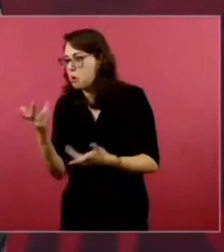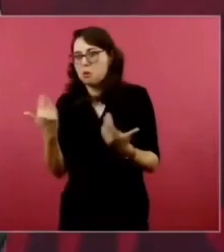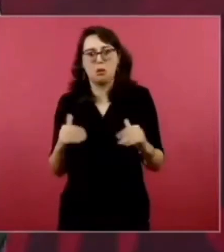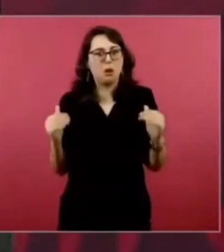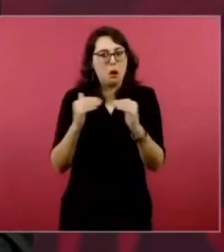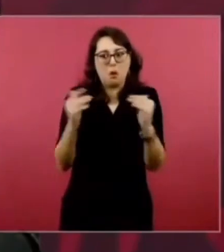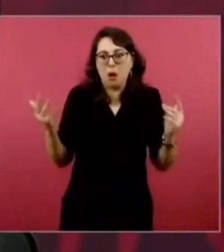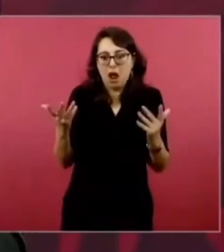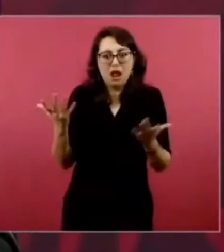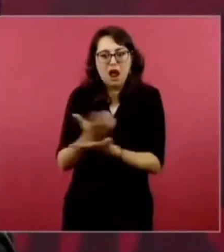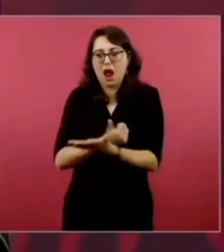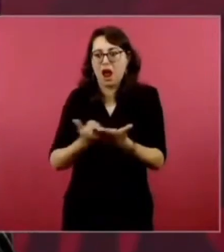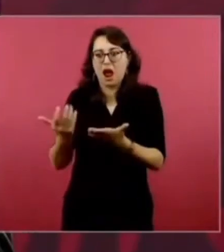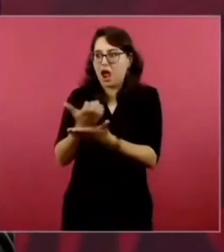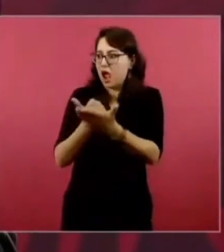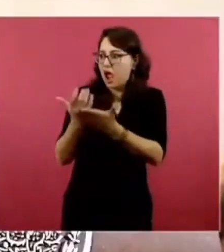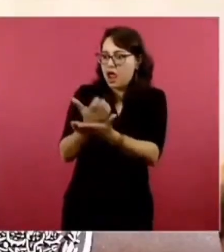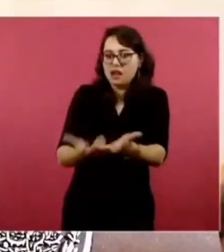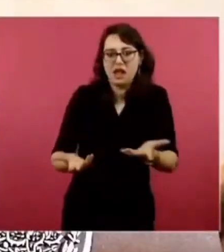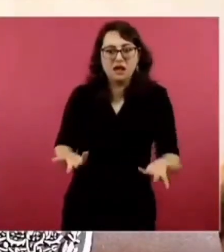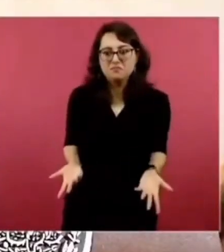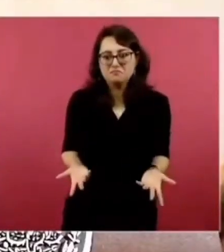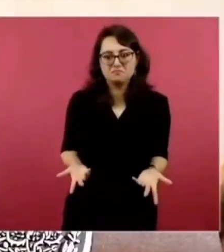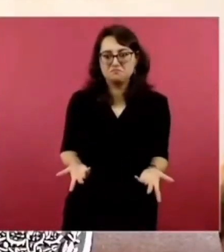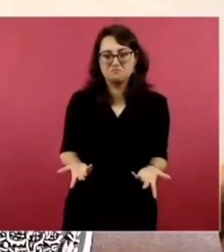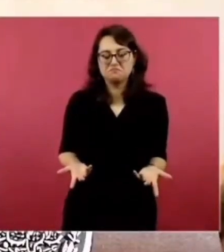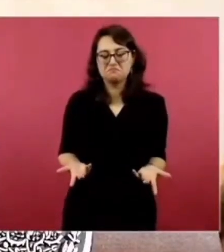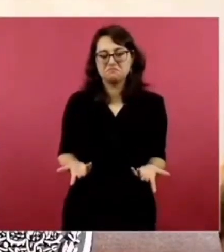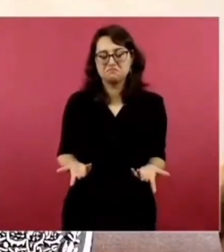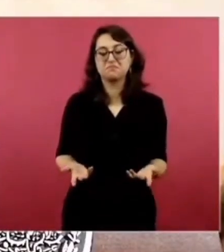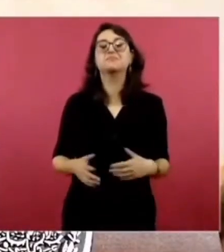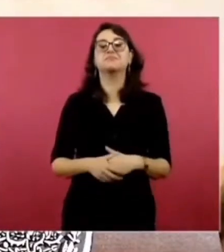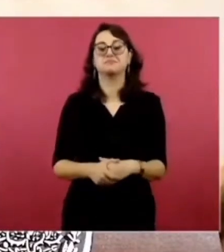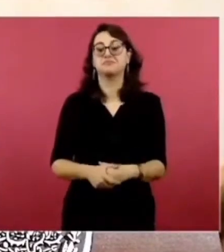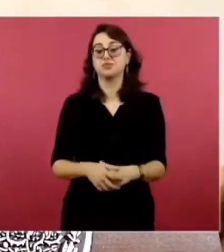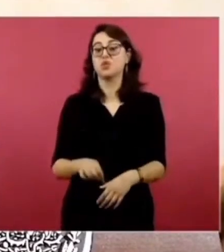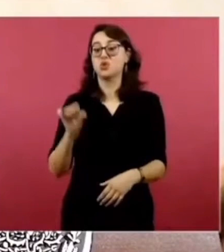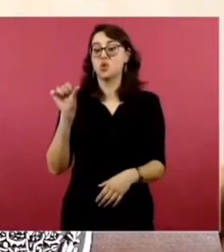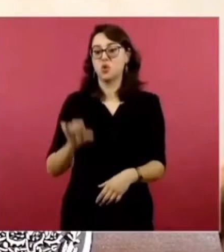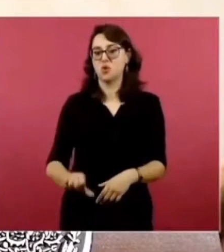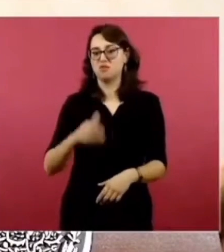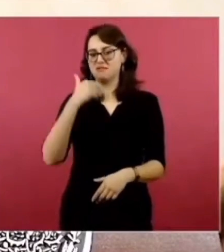Una noticia del día de hoy, para el día de hoy,